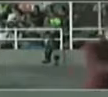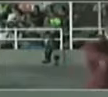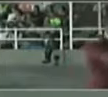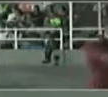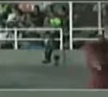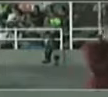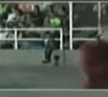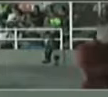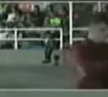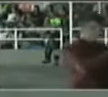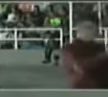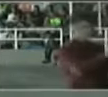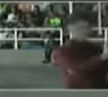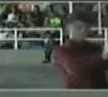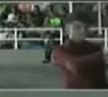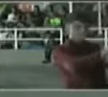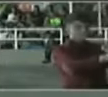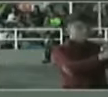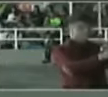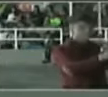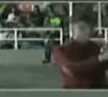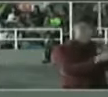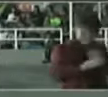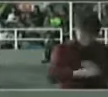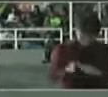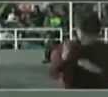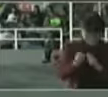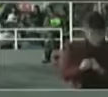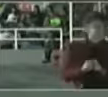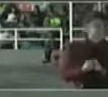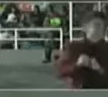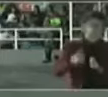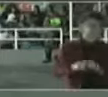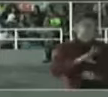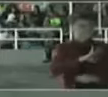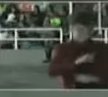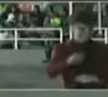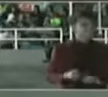terrenal, Dios tiene un remanente aquí en Cali hoy,